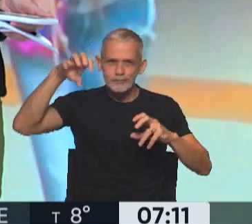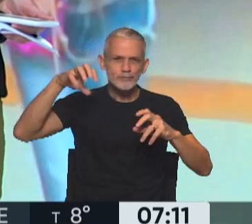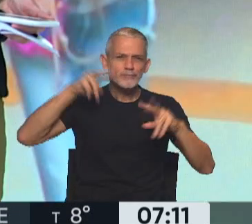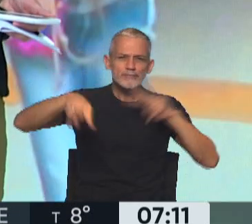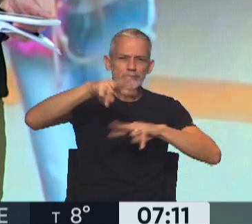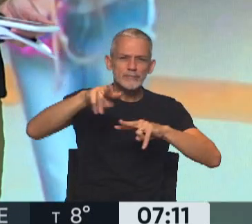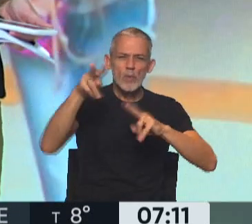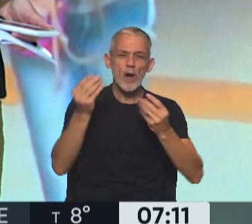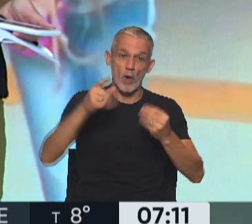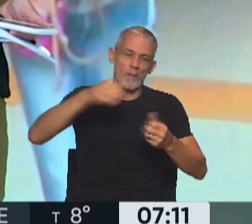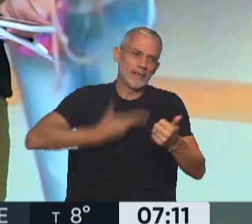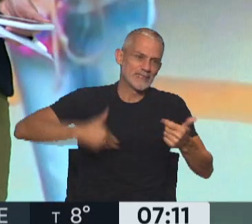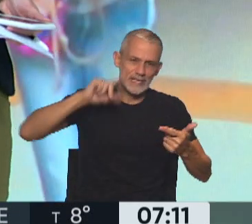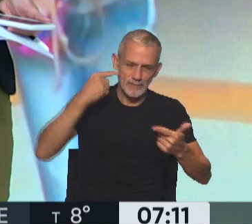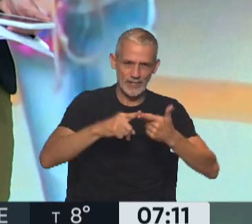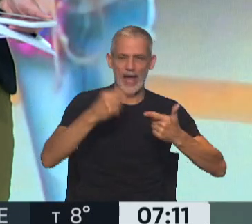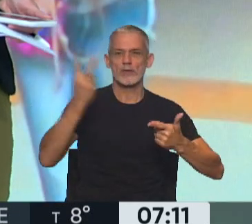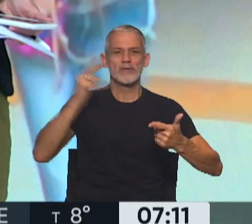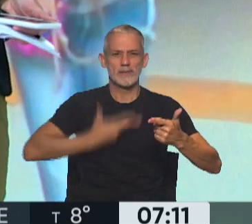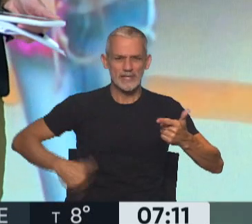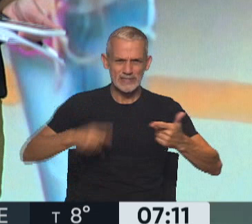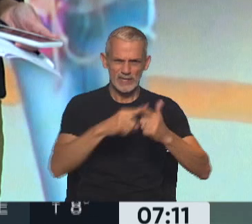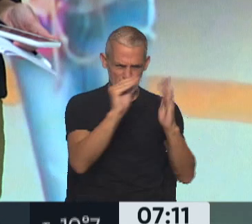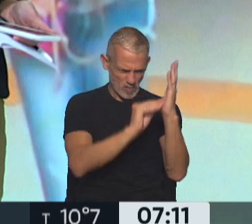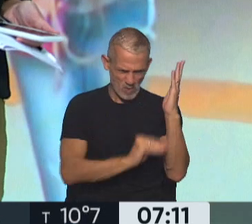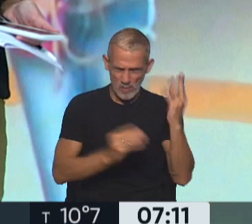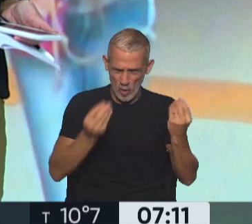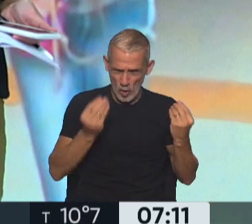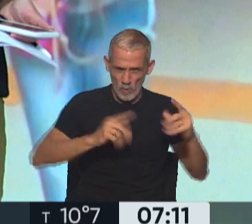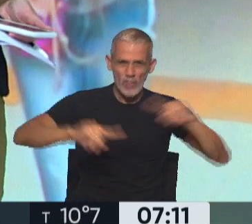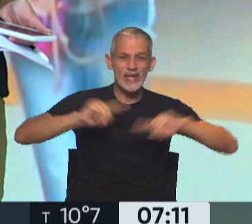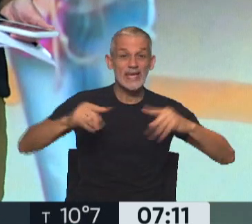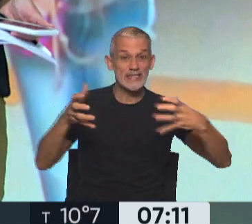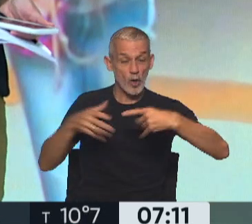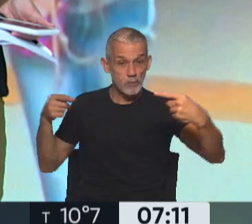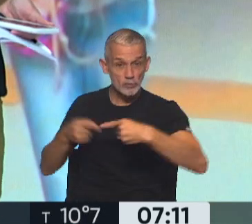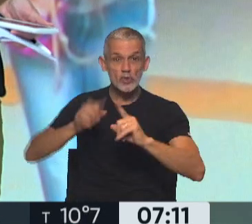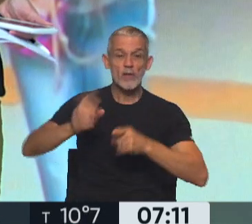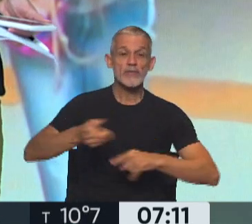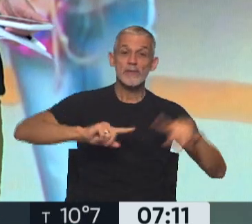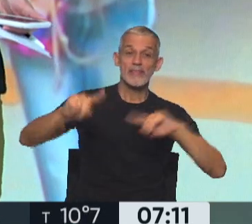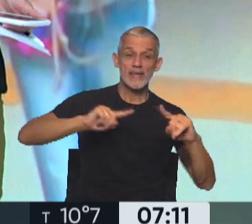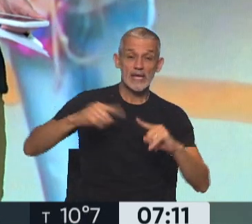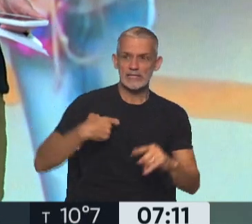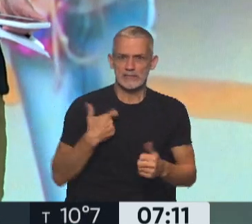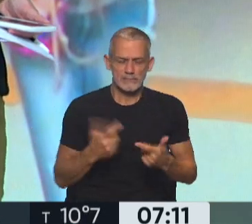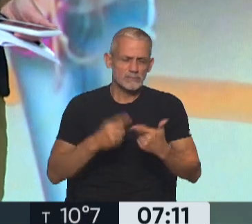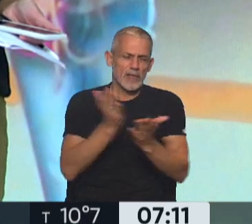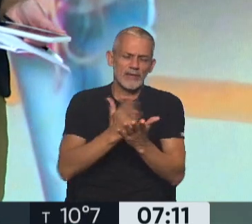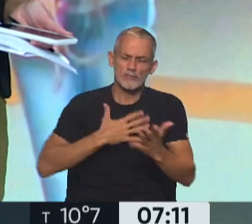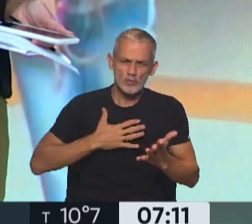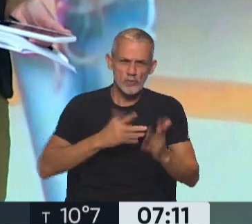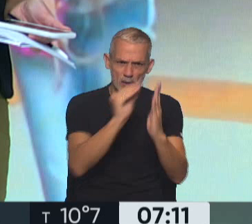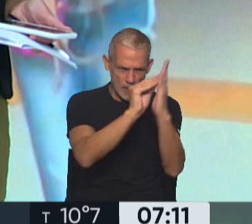seguimientos a quien hoy es el presidente de la República, la vicepresidenta, dirigentes de la oposición y dirigentes de organismos sociales y de derechos humanos.